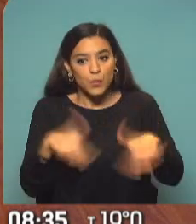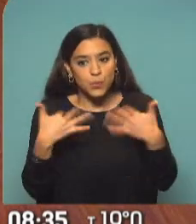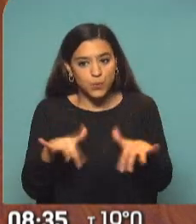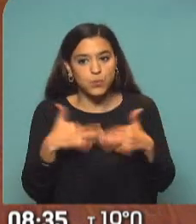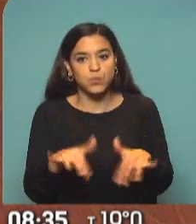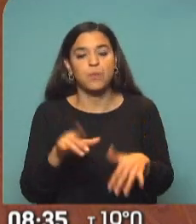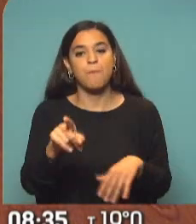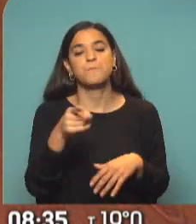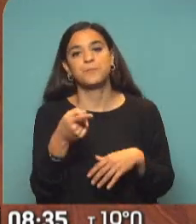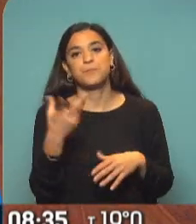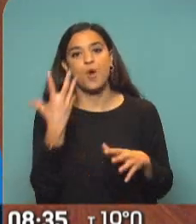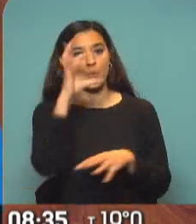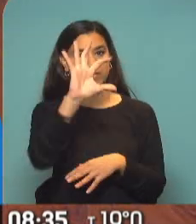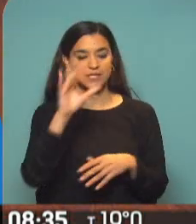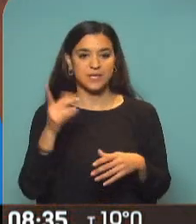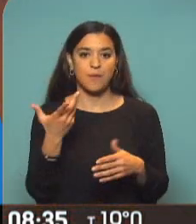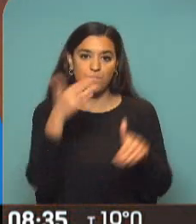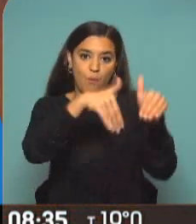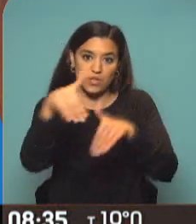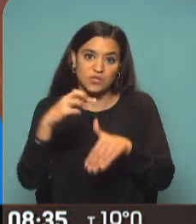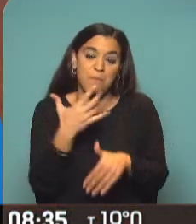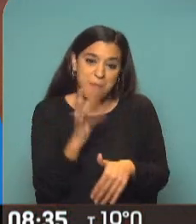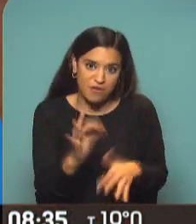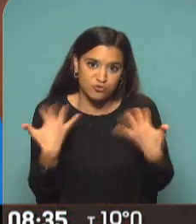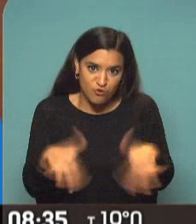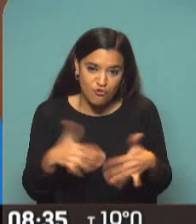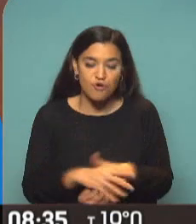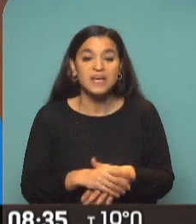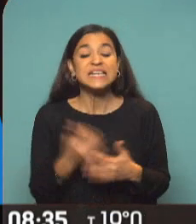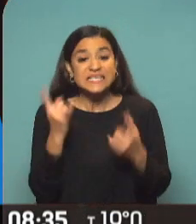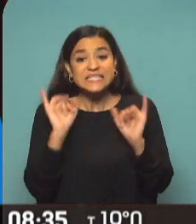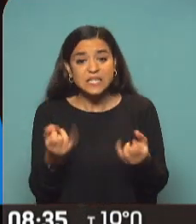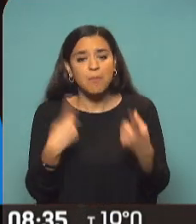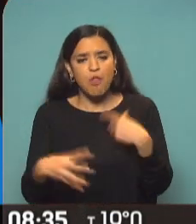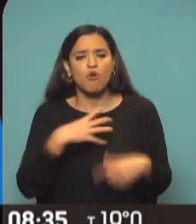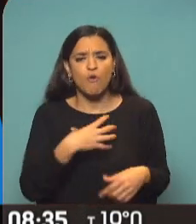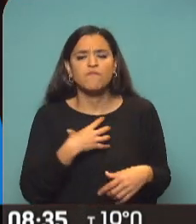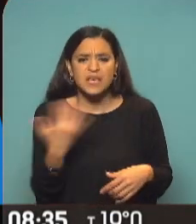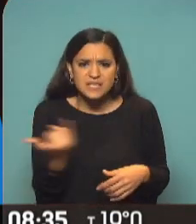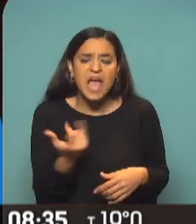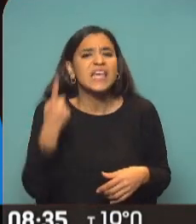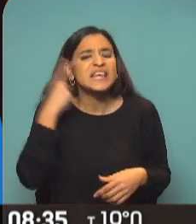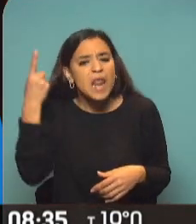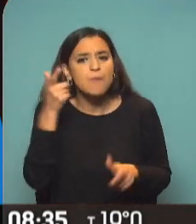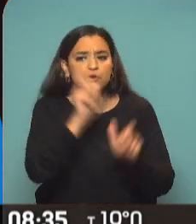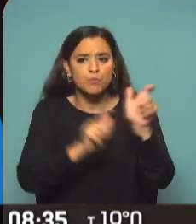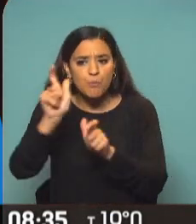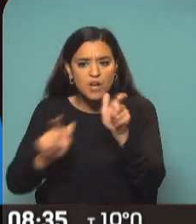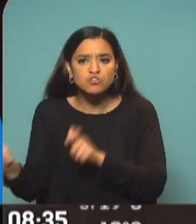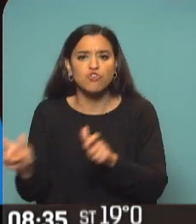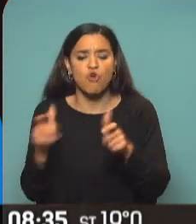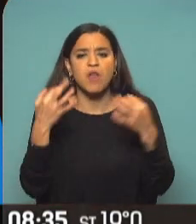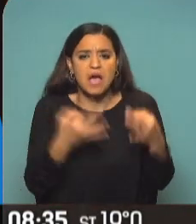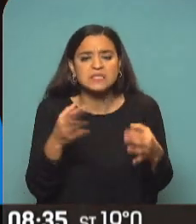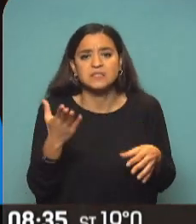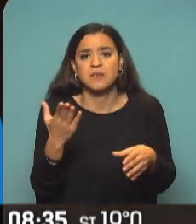difícil en la provincia de Buenos Aires, teniendo en cuenta el resultado de las PASO, ¿no? Sí, pero estamos muy confiados. Creemos que la gente reaccionó